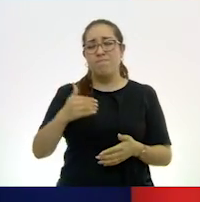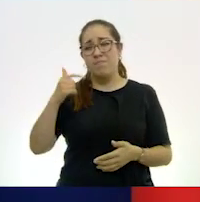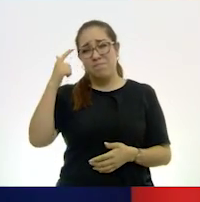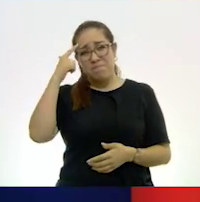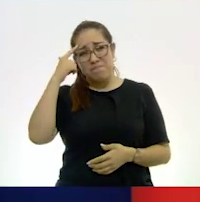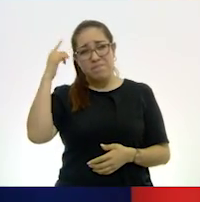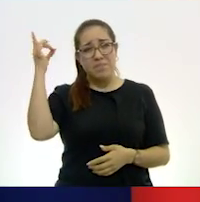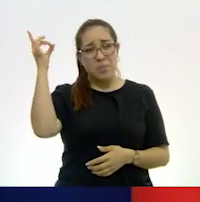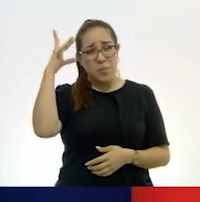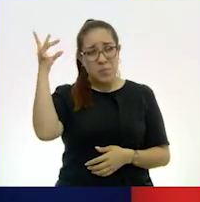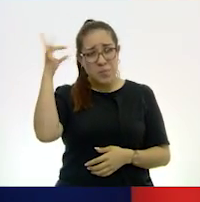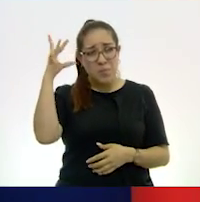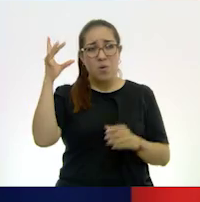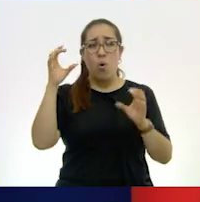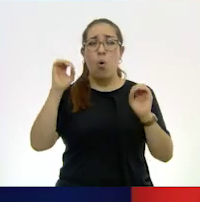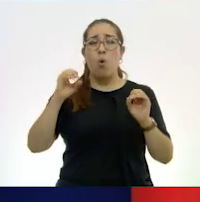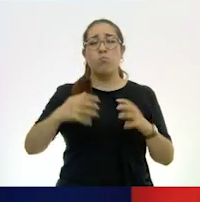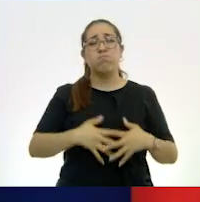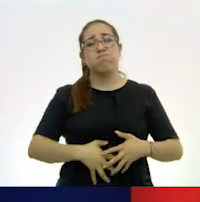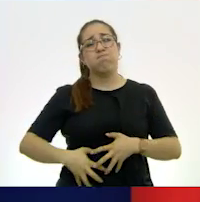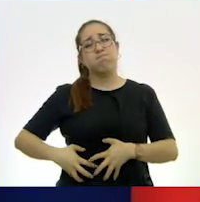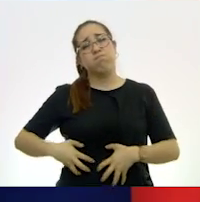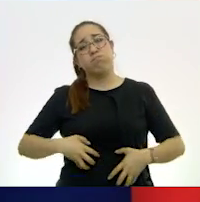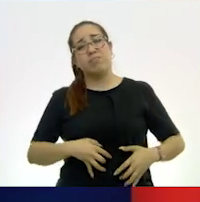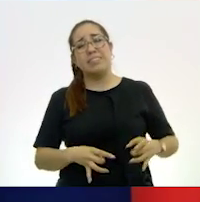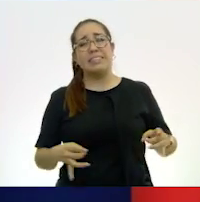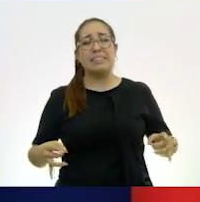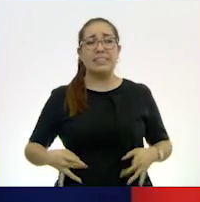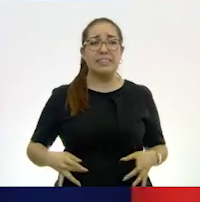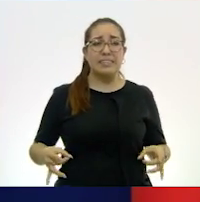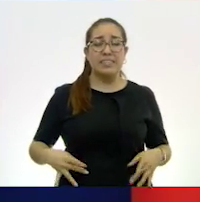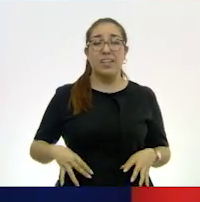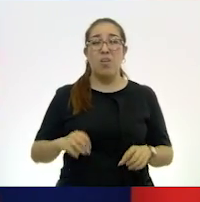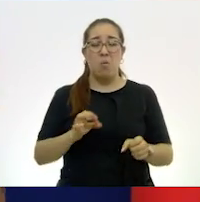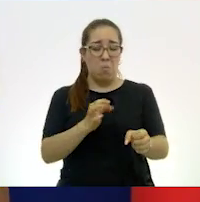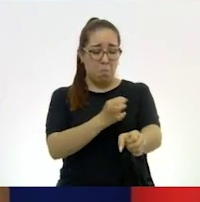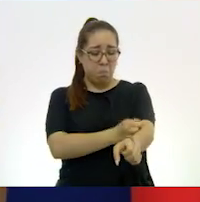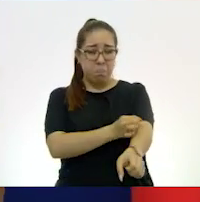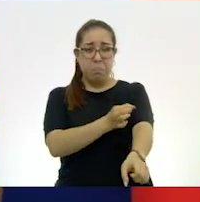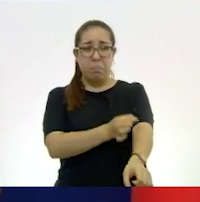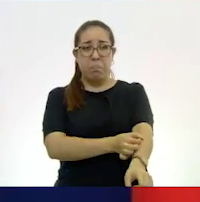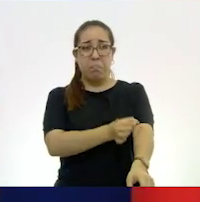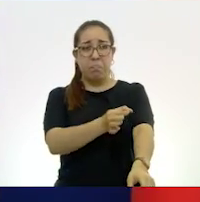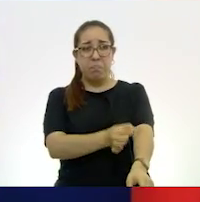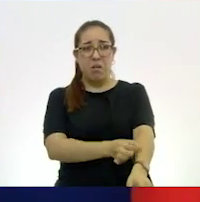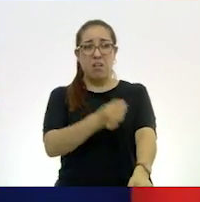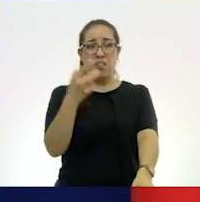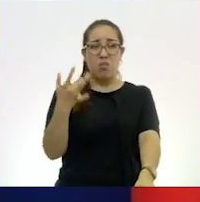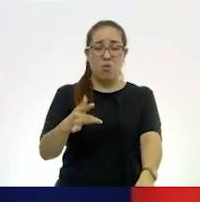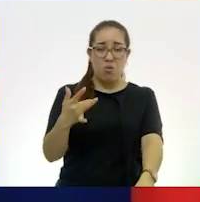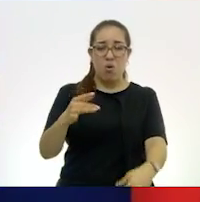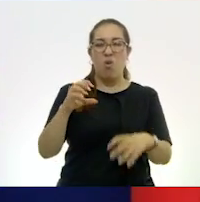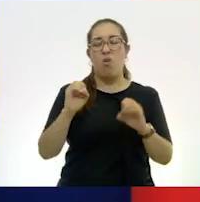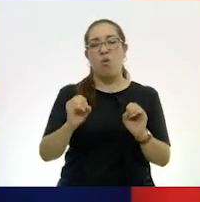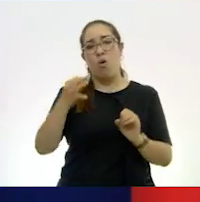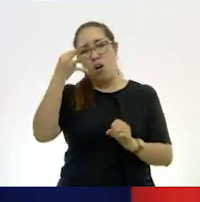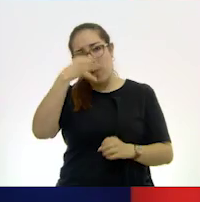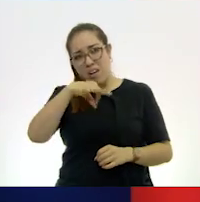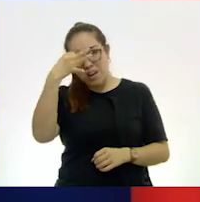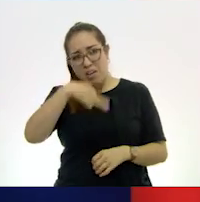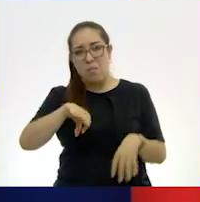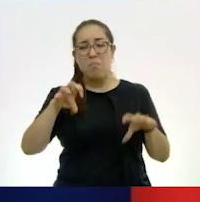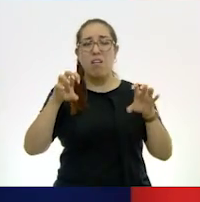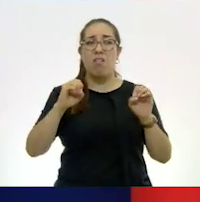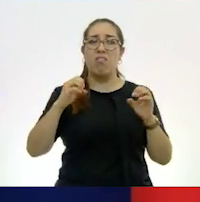de cabeza, dolor de estómago, los moretones, gripa, coraje.